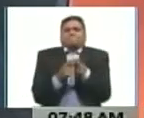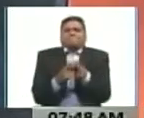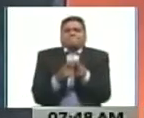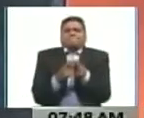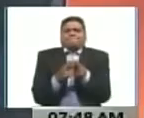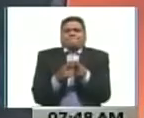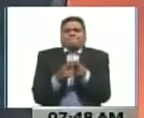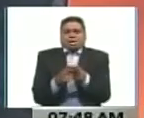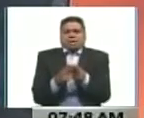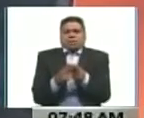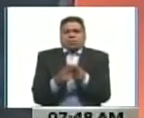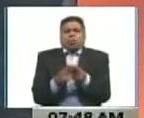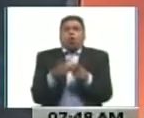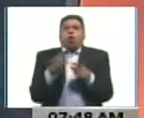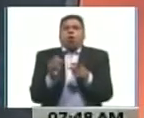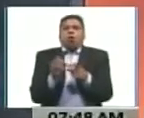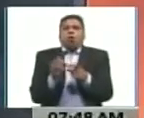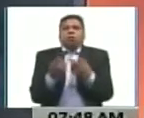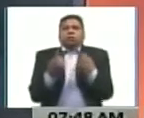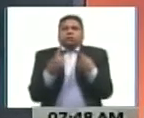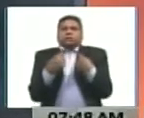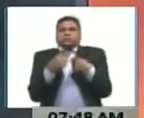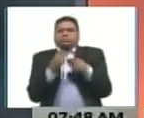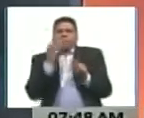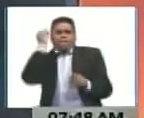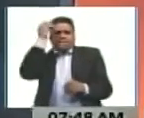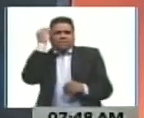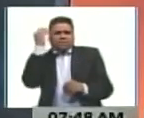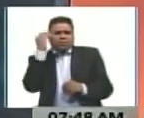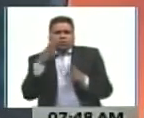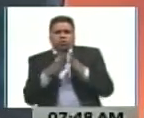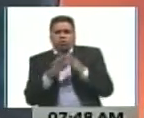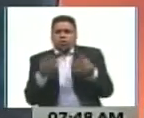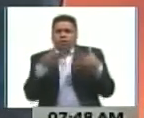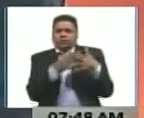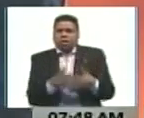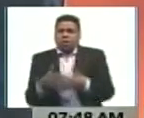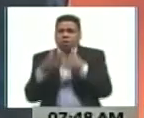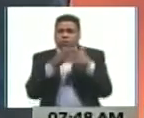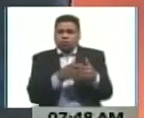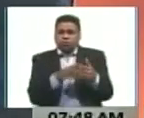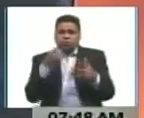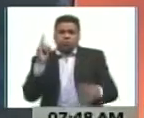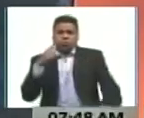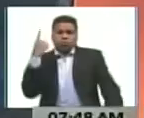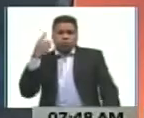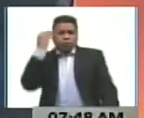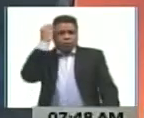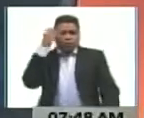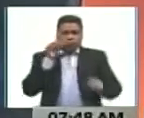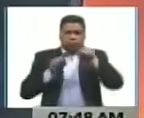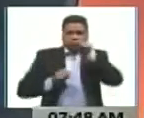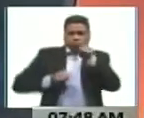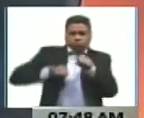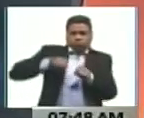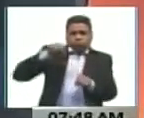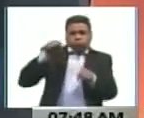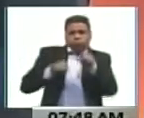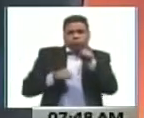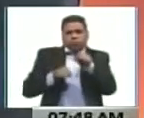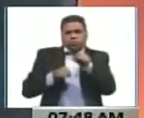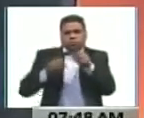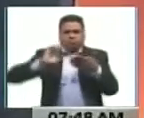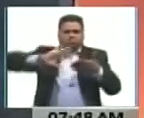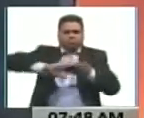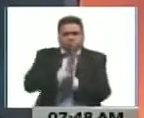o que ponga en duda las reglas del neoliberalismo. Venezuela no solo hizo eso, no solo puso en duda las reglas del neoliberalismo, las abolió,